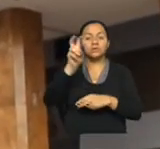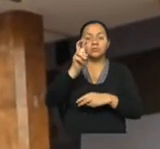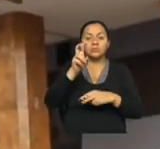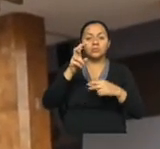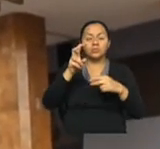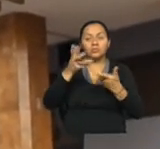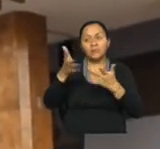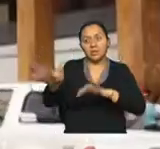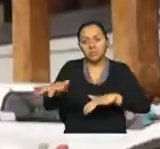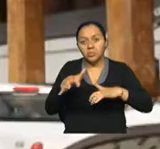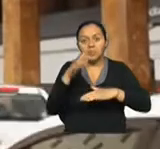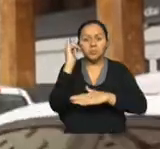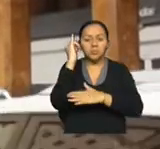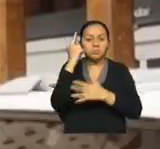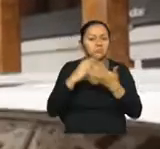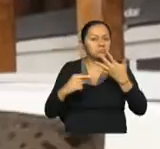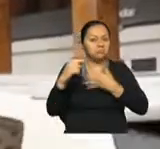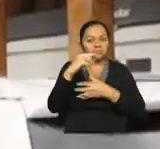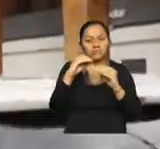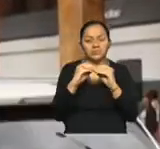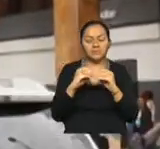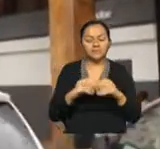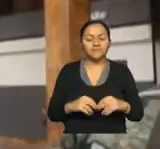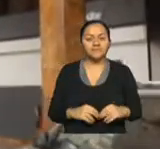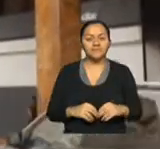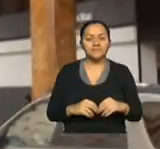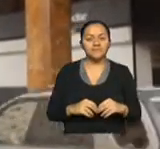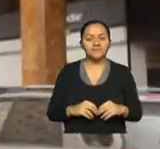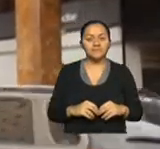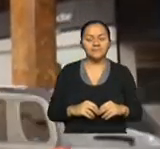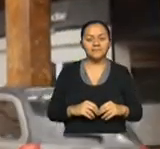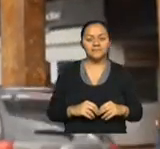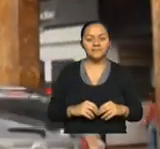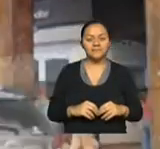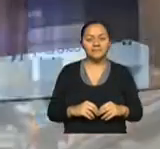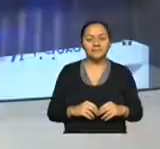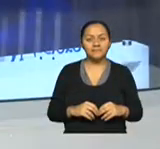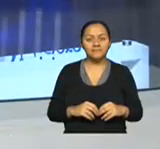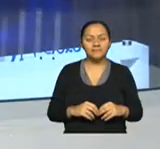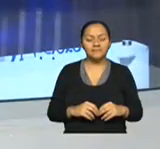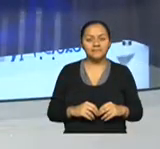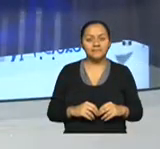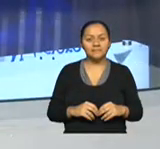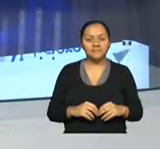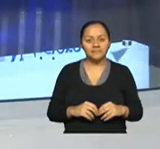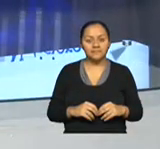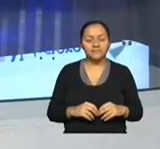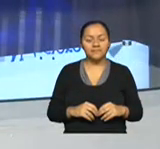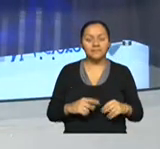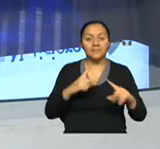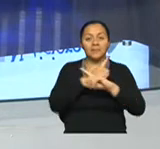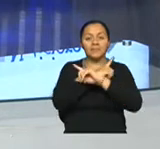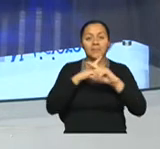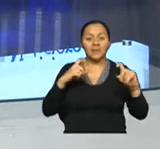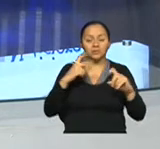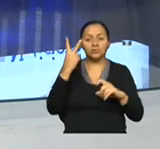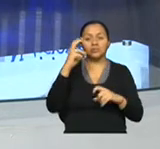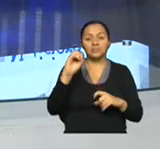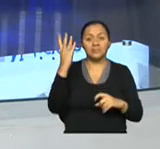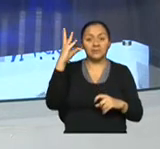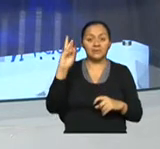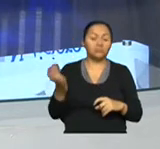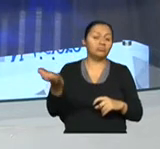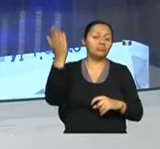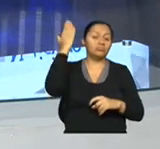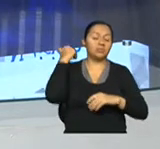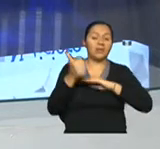agrícolas, industriales, entre otras. Carolina Díaz, Noticiero Ciudadano. En marzo de 2016,